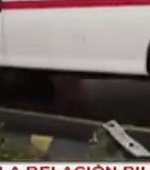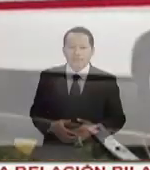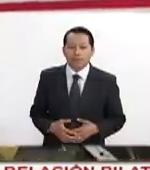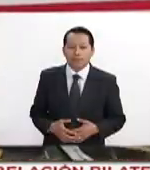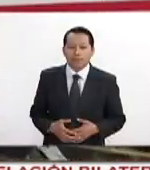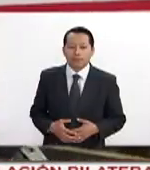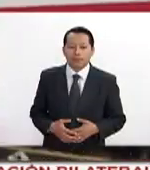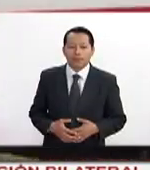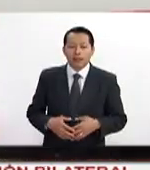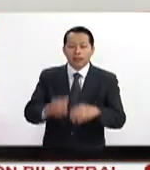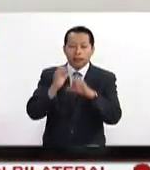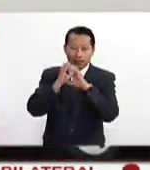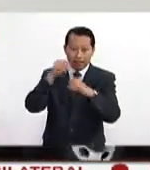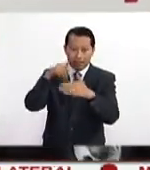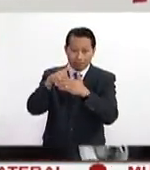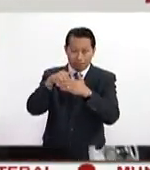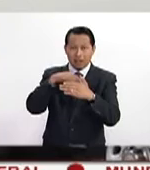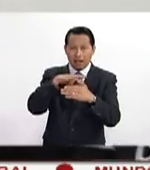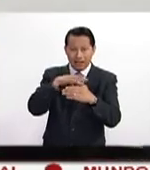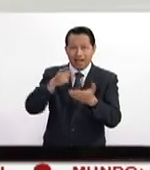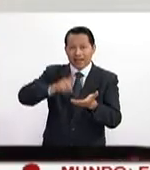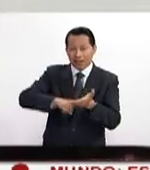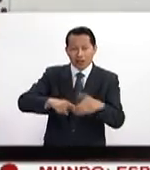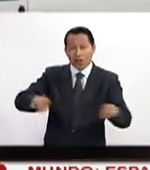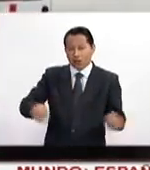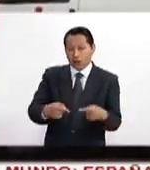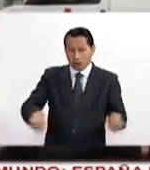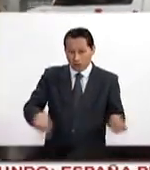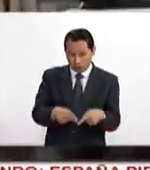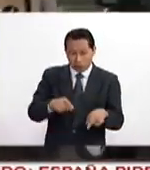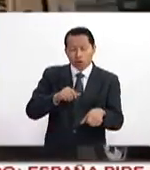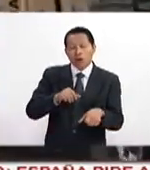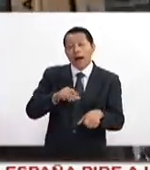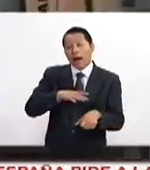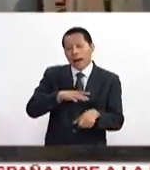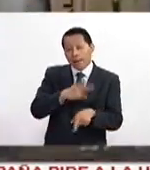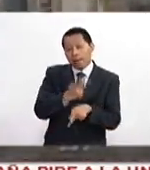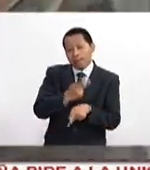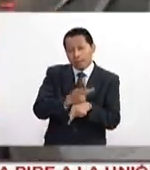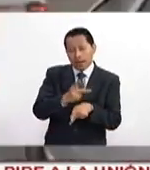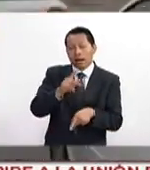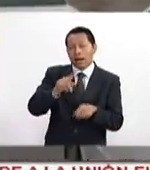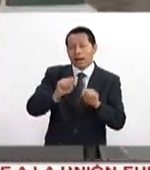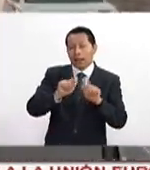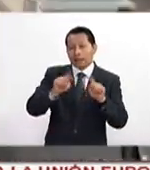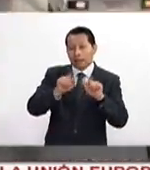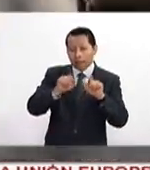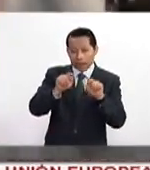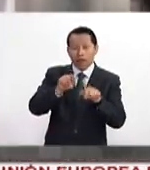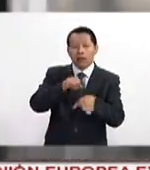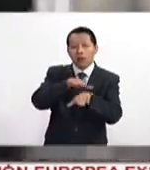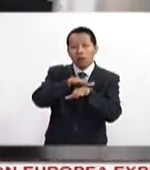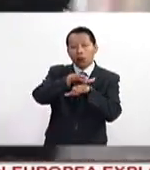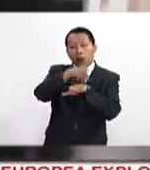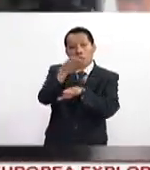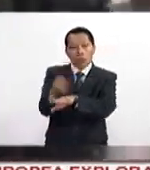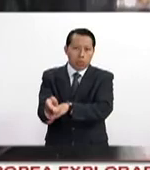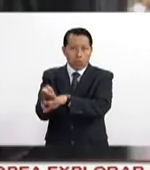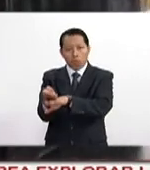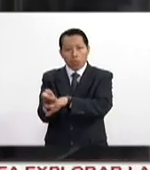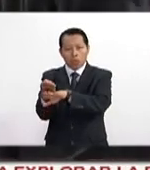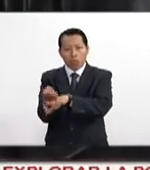Un autobús que transportaba a una banda musical del plantel número 20 de Bachilleres Tlaxcala se volcó en el municipio de